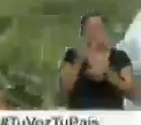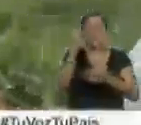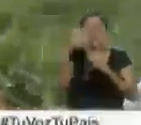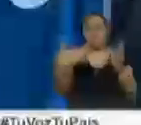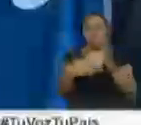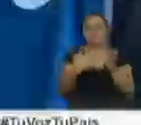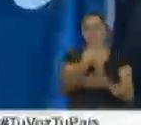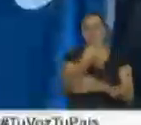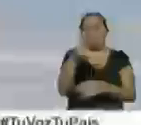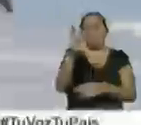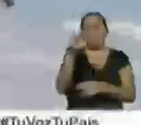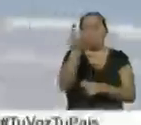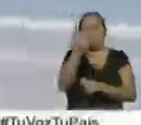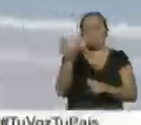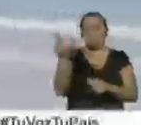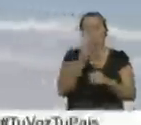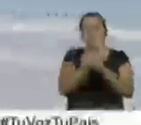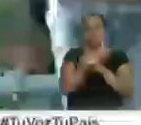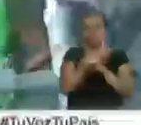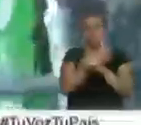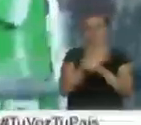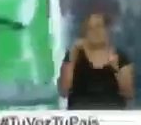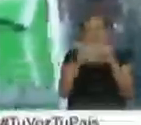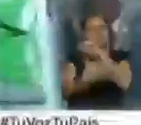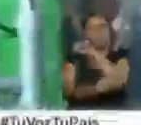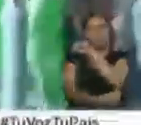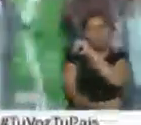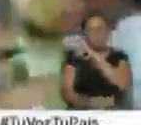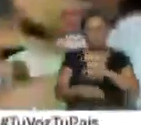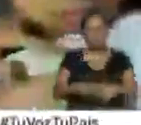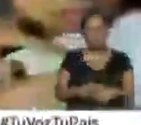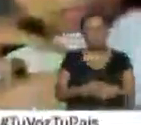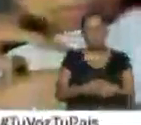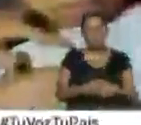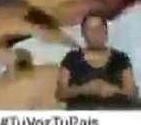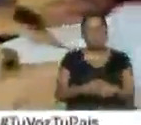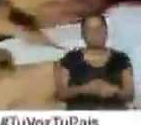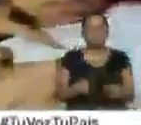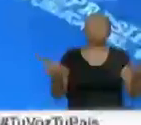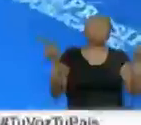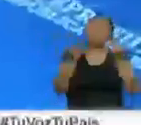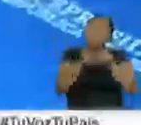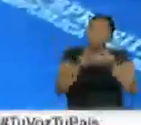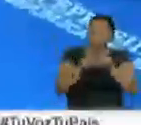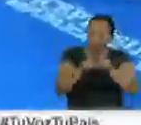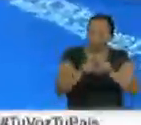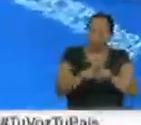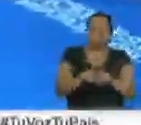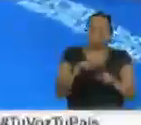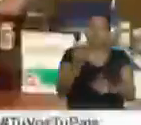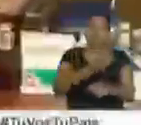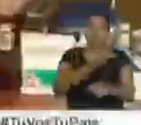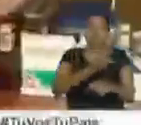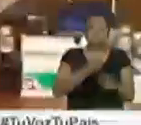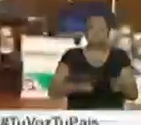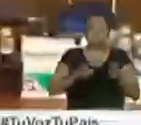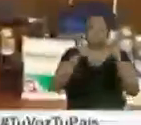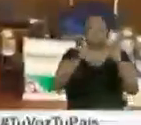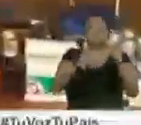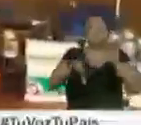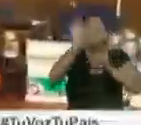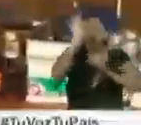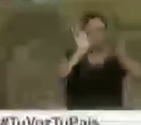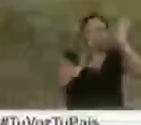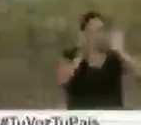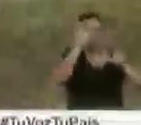10,230 personas con discapacidad de escasos recursos económicos. Asimismo, la misión solidaria Manuela Espejo permitió